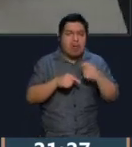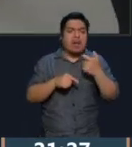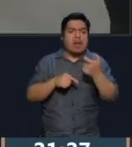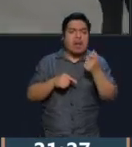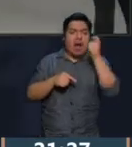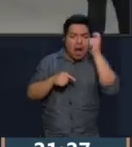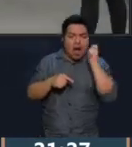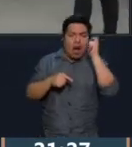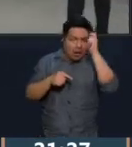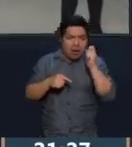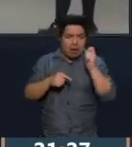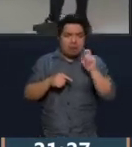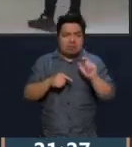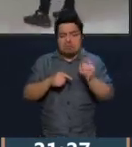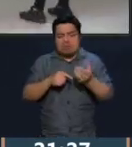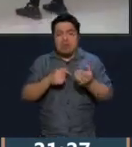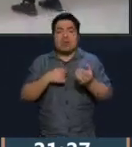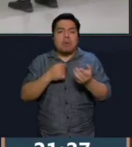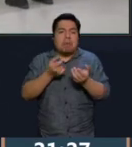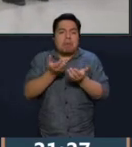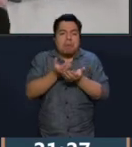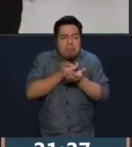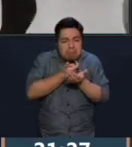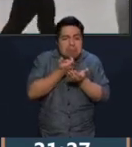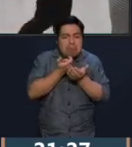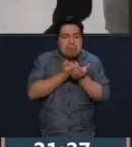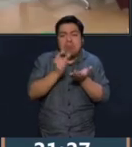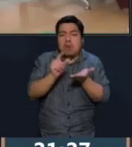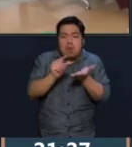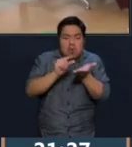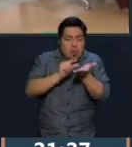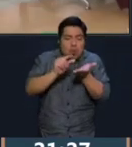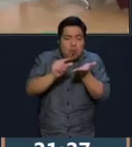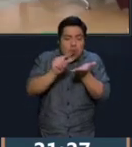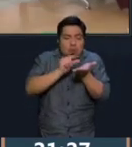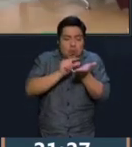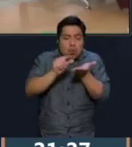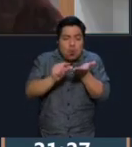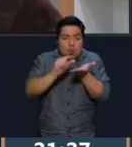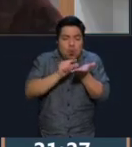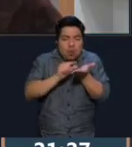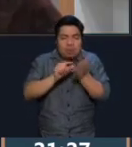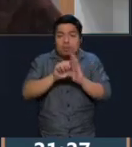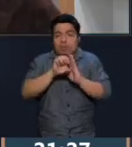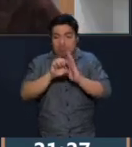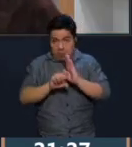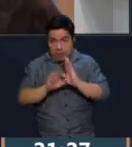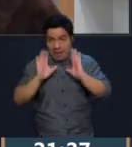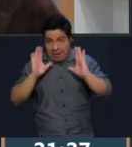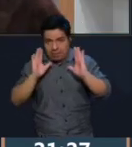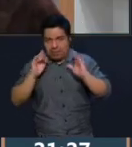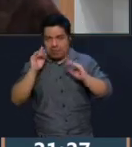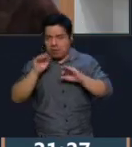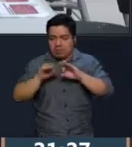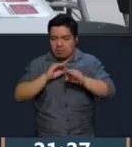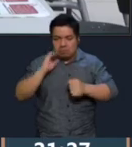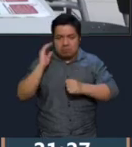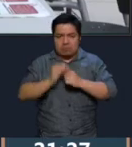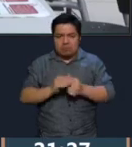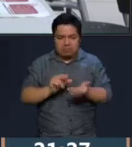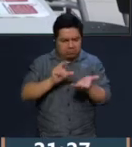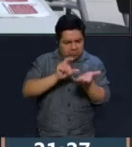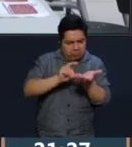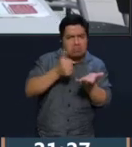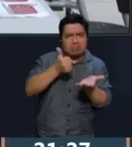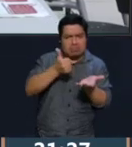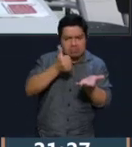que venía yo ganando. Entonces, para que no suceda que cuando me jubilo, pues yo venía